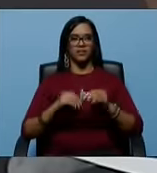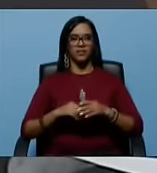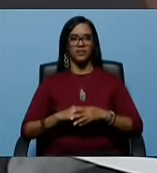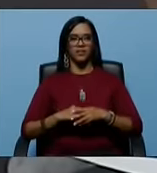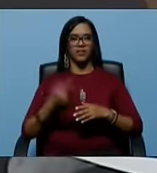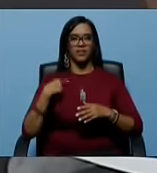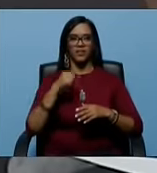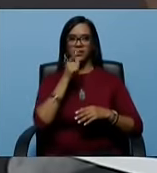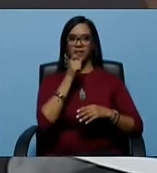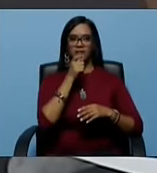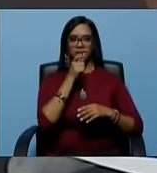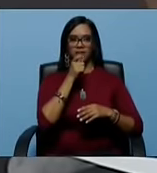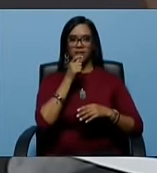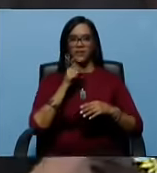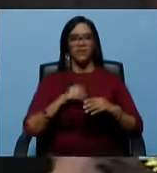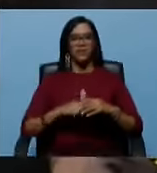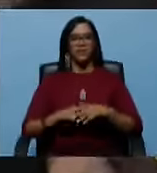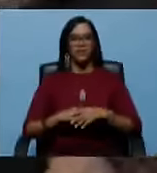la consulta.